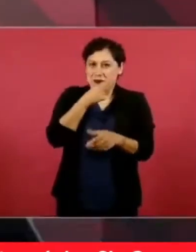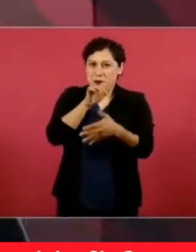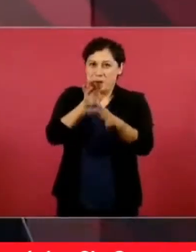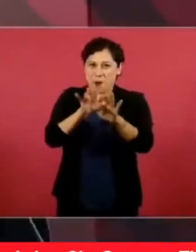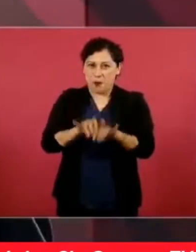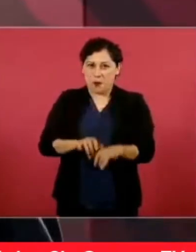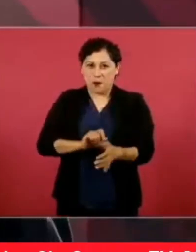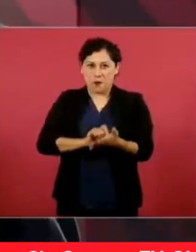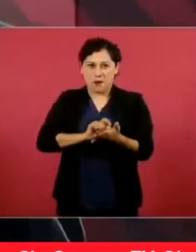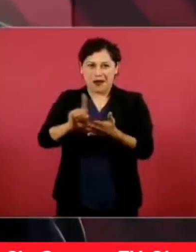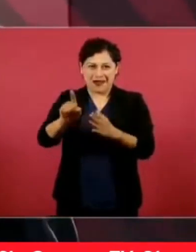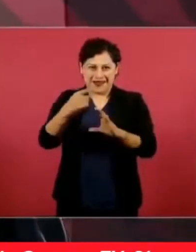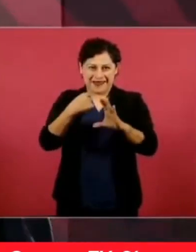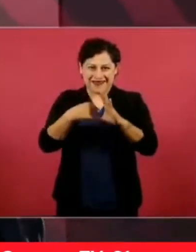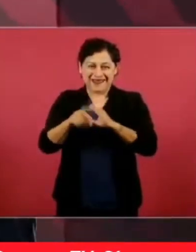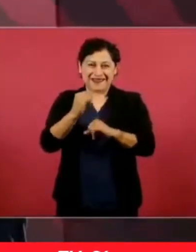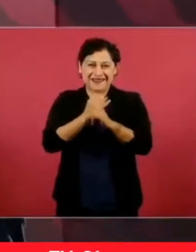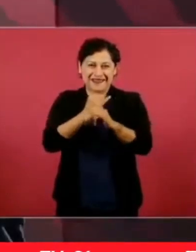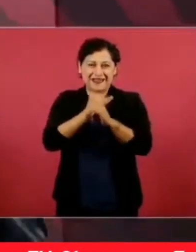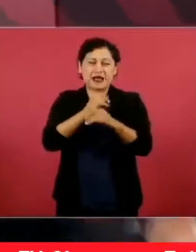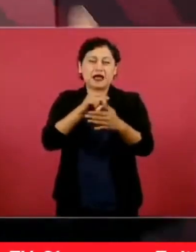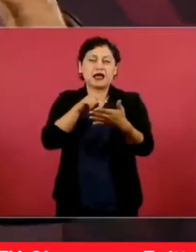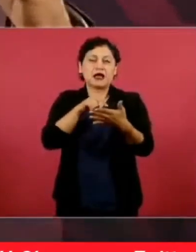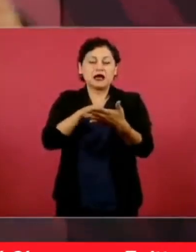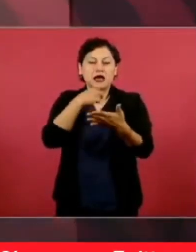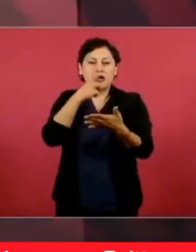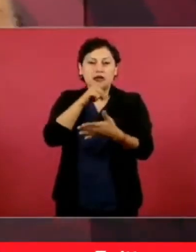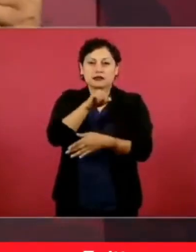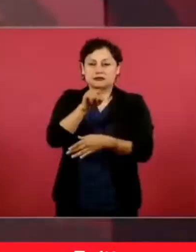en donde había empate